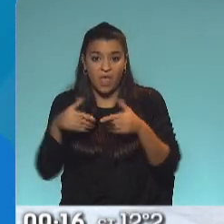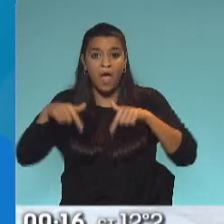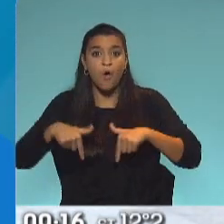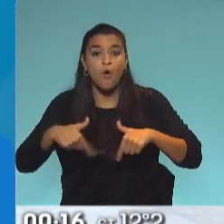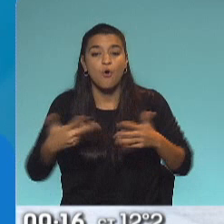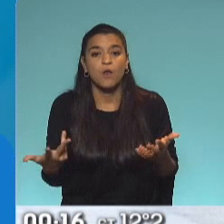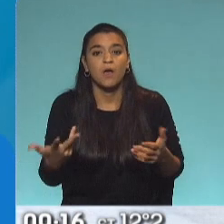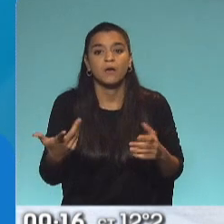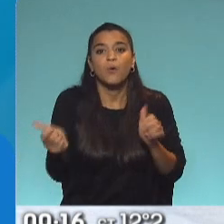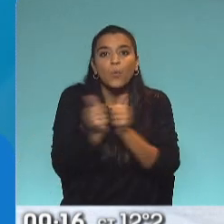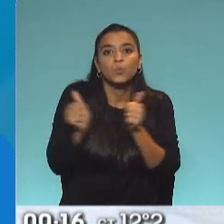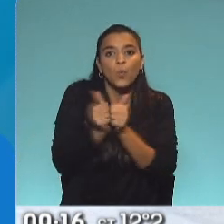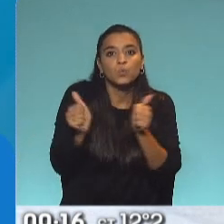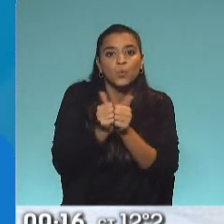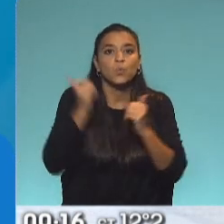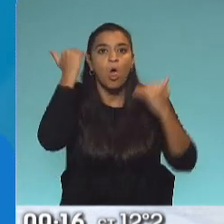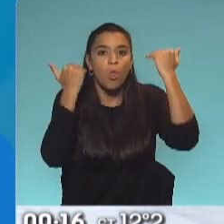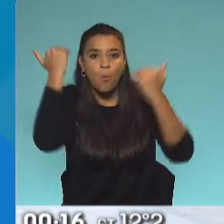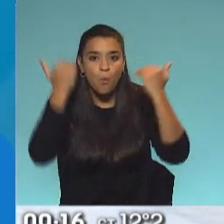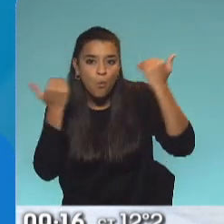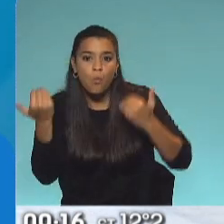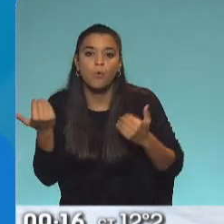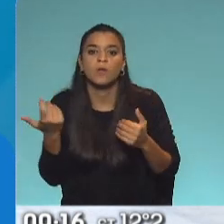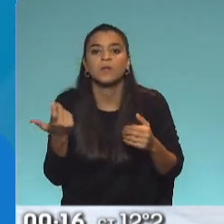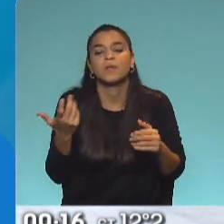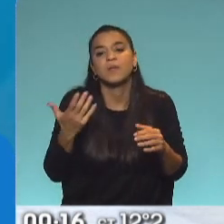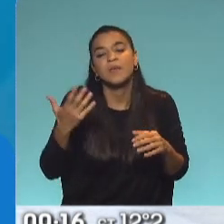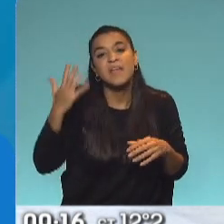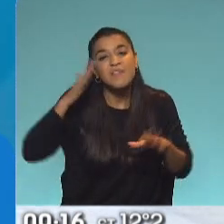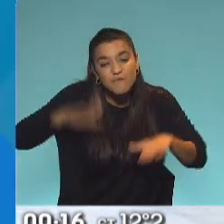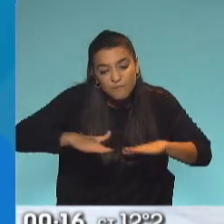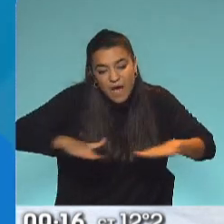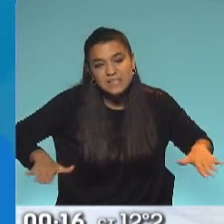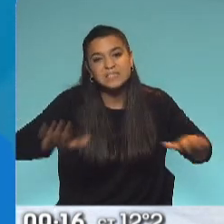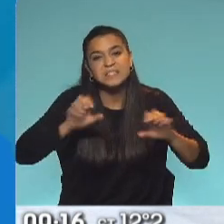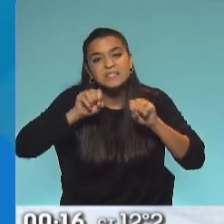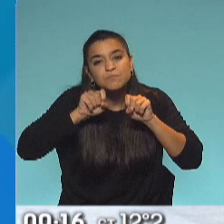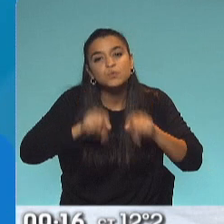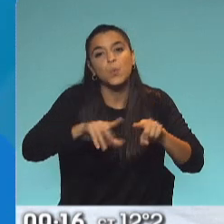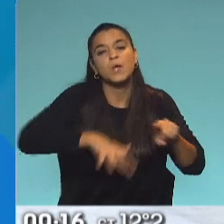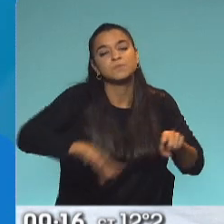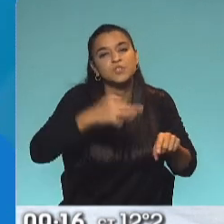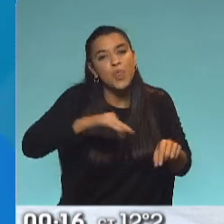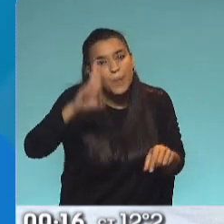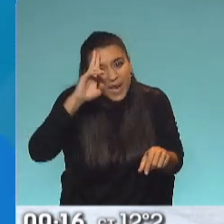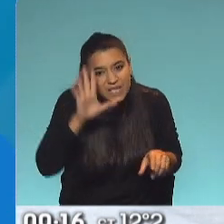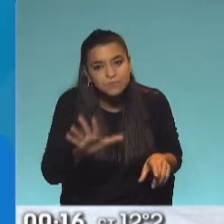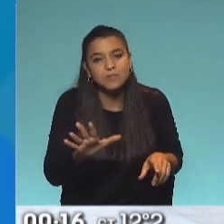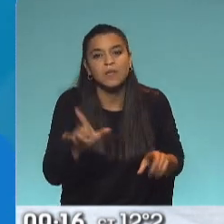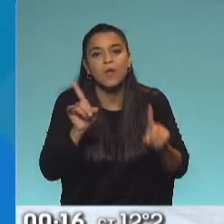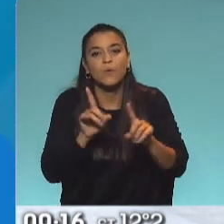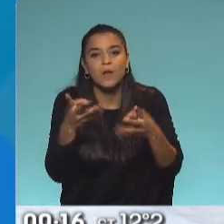momento todo el tiempo junto con los adultos los infancia tienen sus propios espacios hay que hay que respetarlos a veces construyen